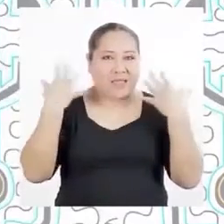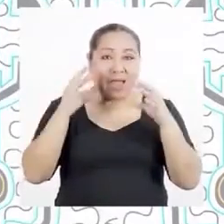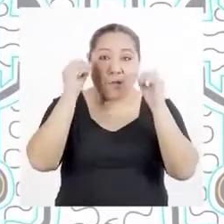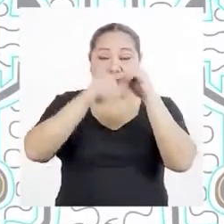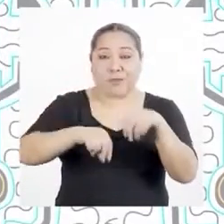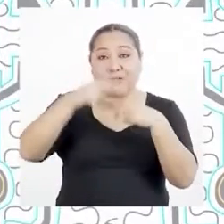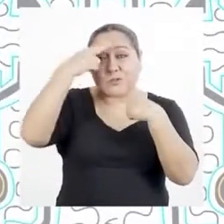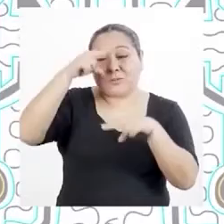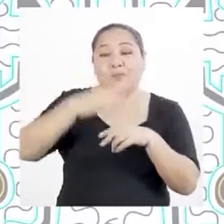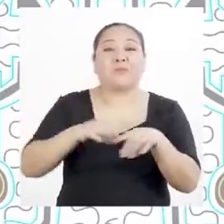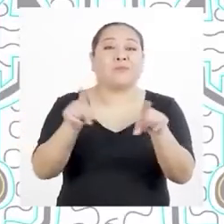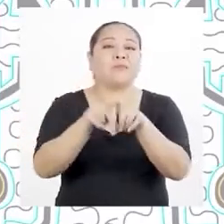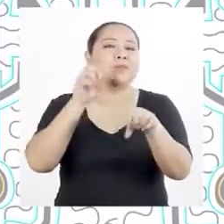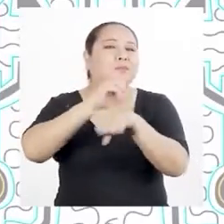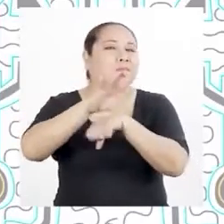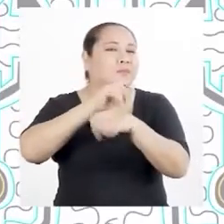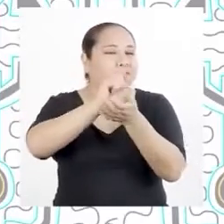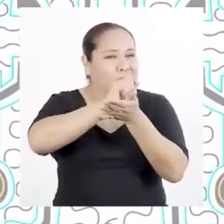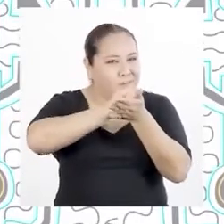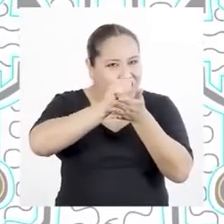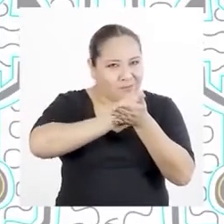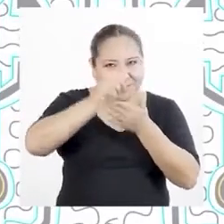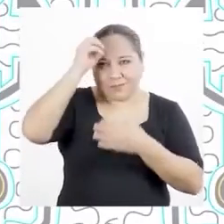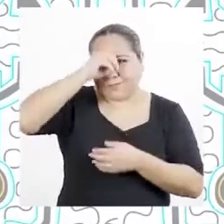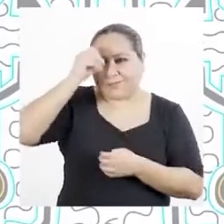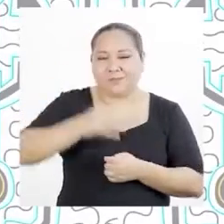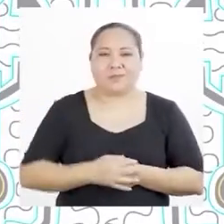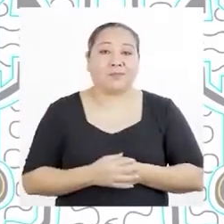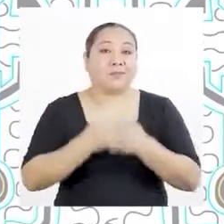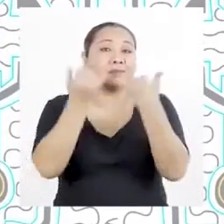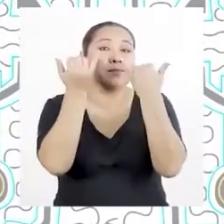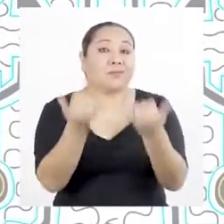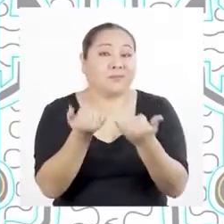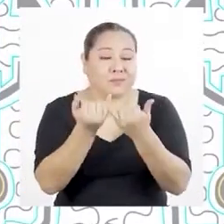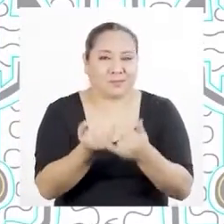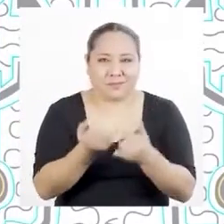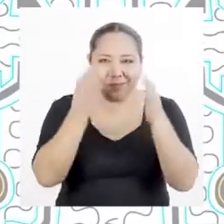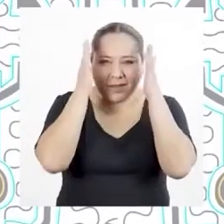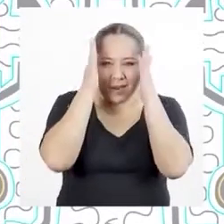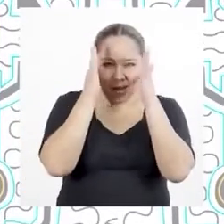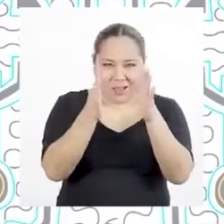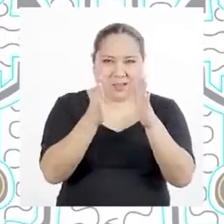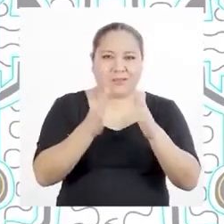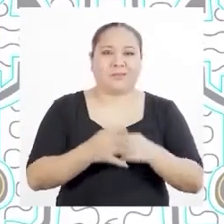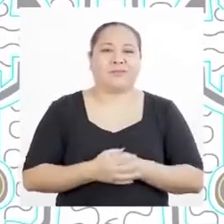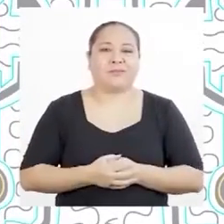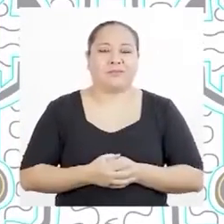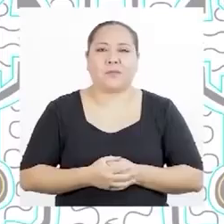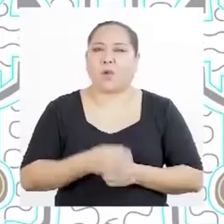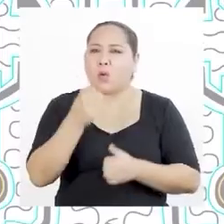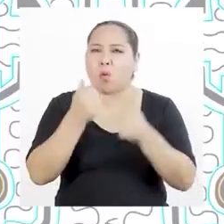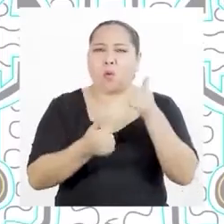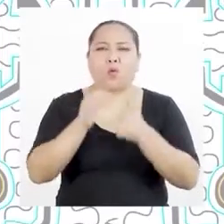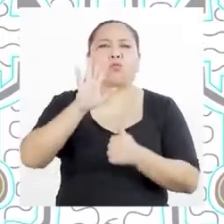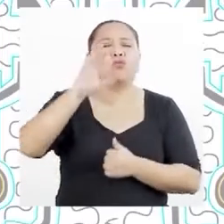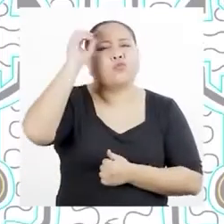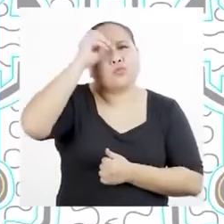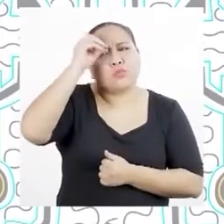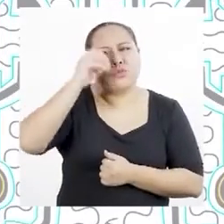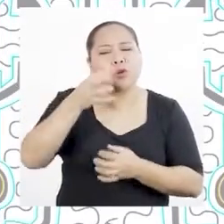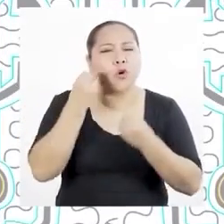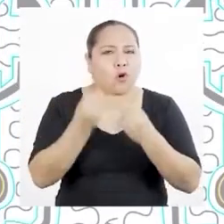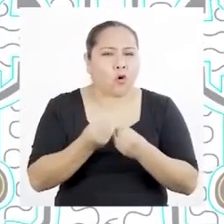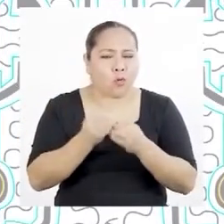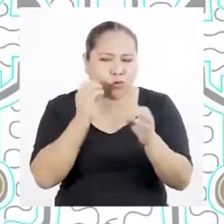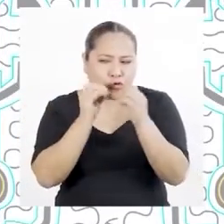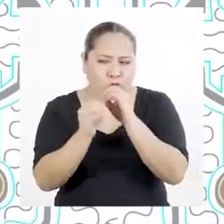y tenemos recomendaciones para escribir nuestra opinión. Ahora presten mucha atención. ¿Cuál es su opinión sobre